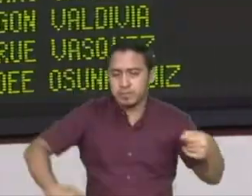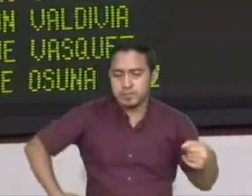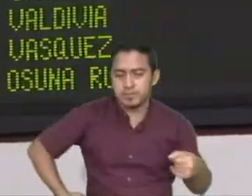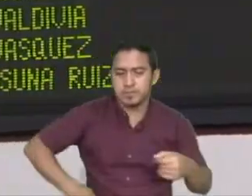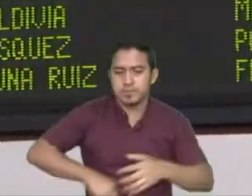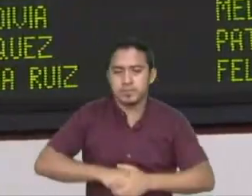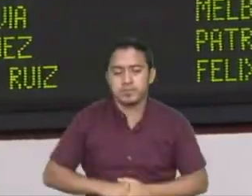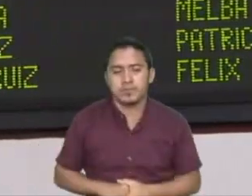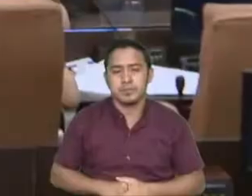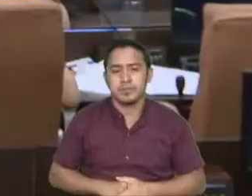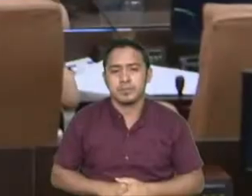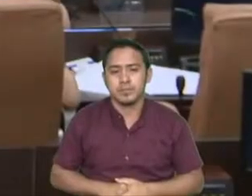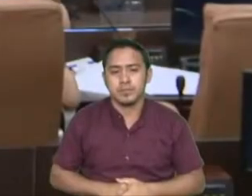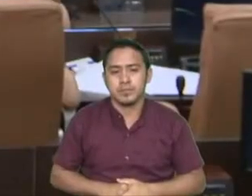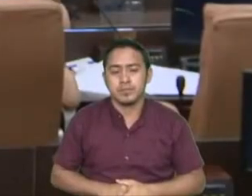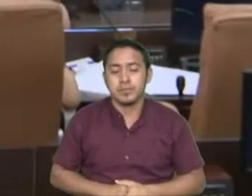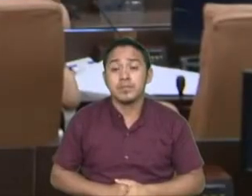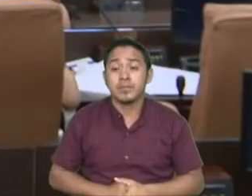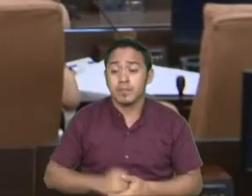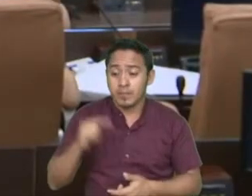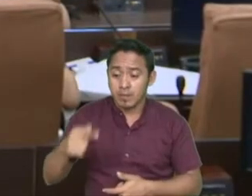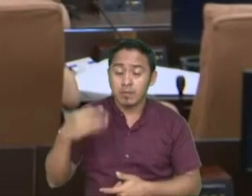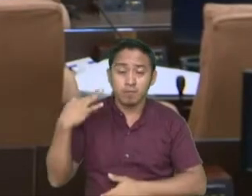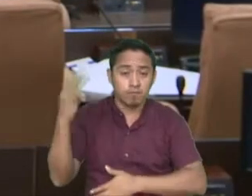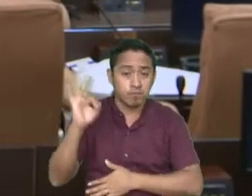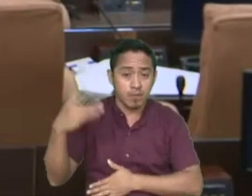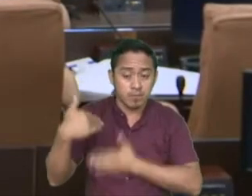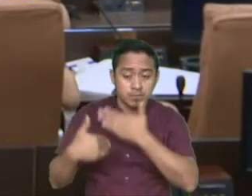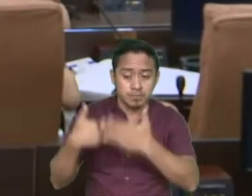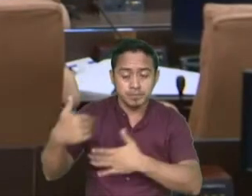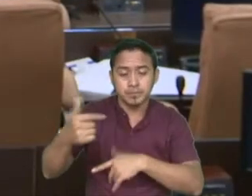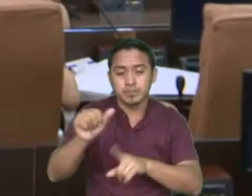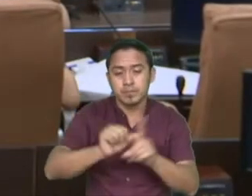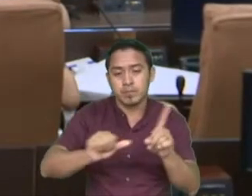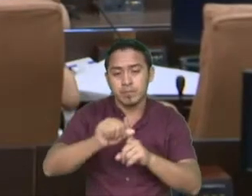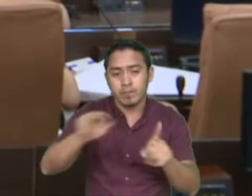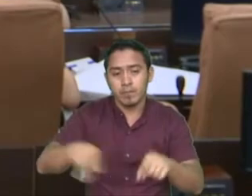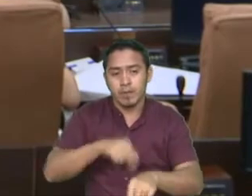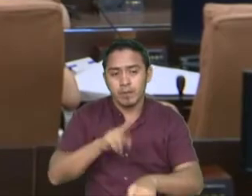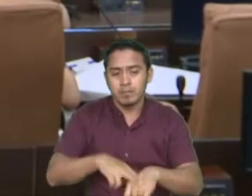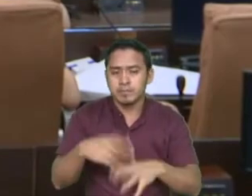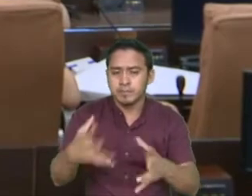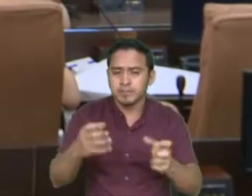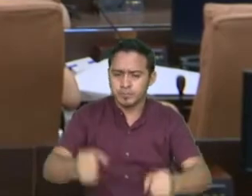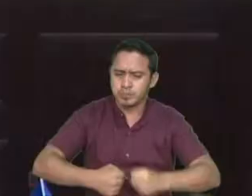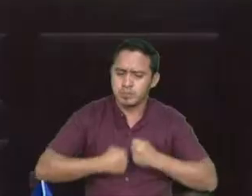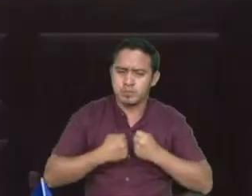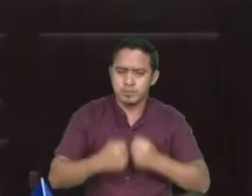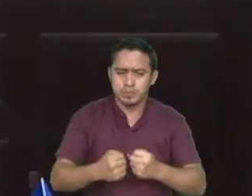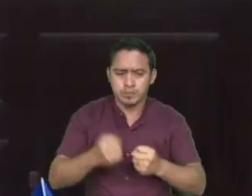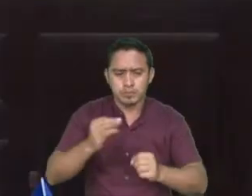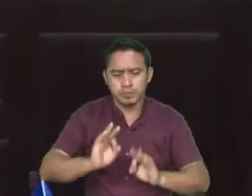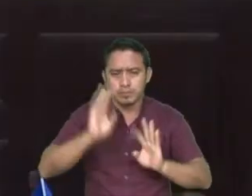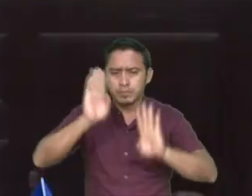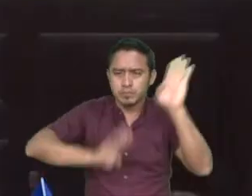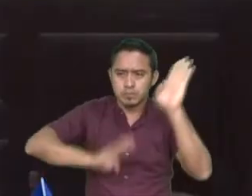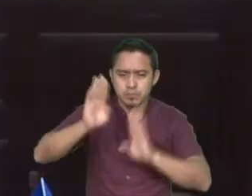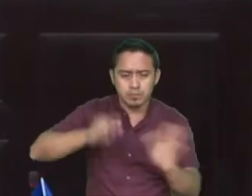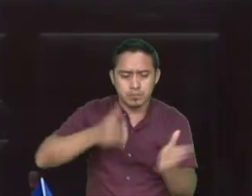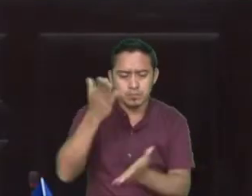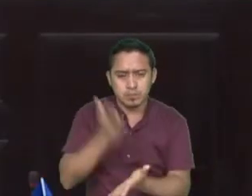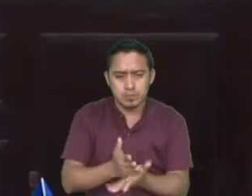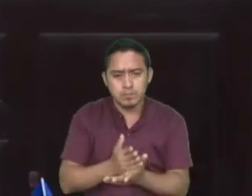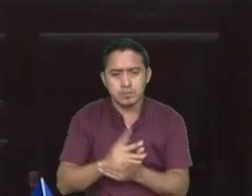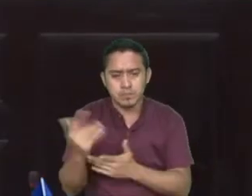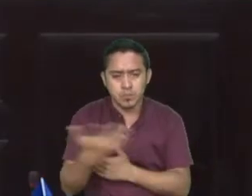del 2021 ante la presión nacional e internacional que exige comicios libres, justos y transparentes. A partir de la publicación de la